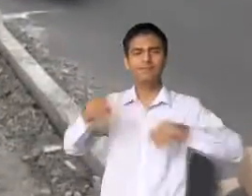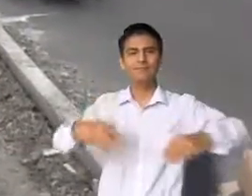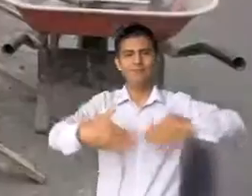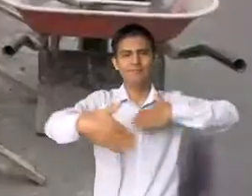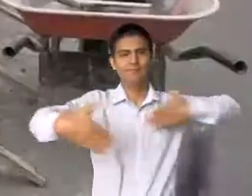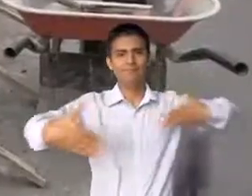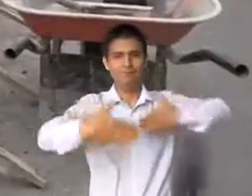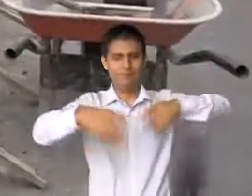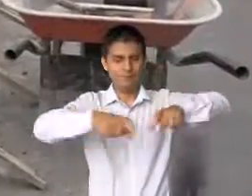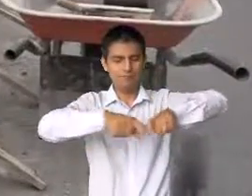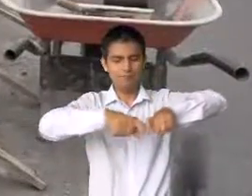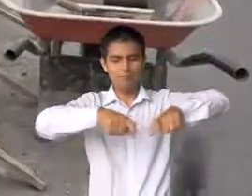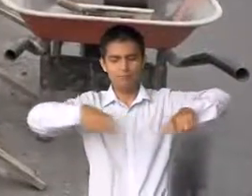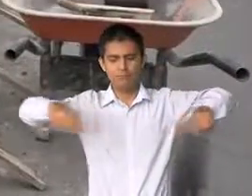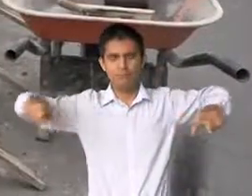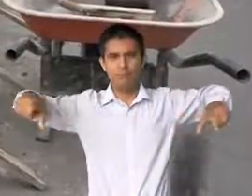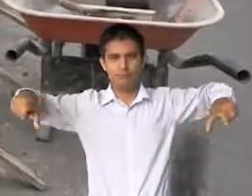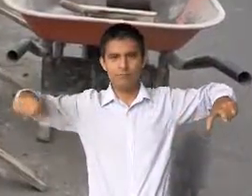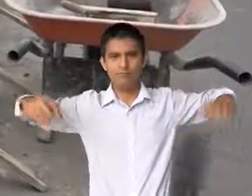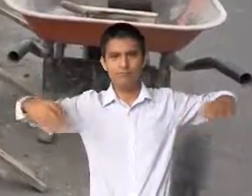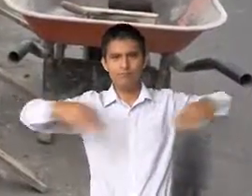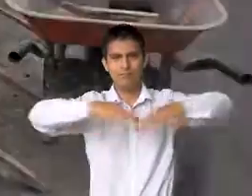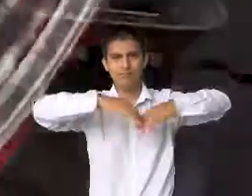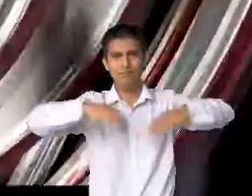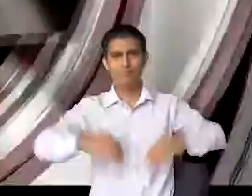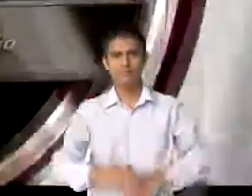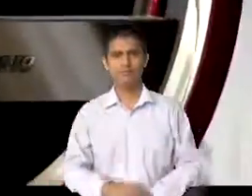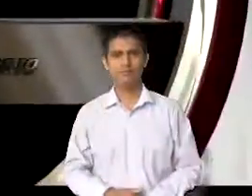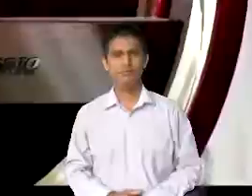trabajos de construcción del parterre en esa vía.